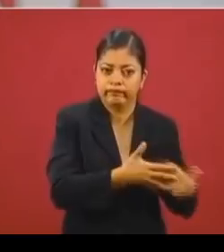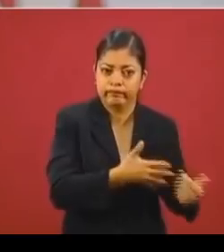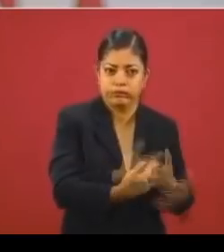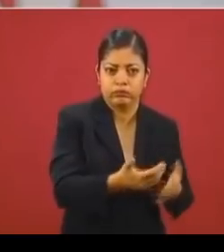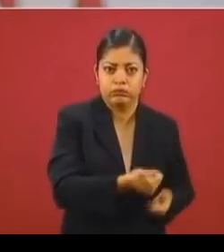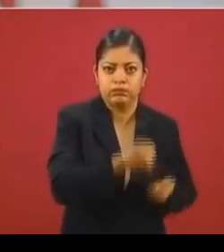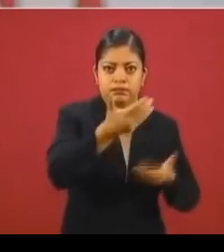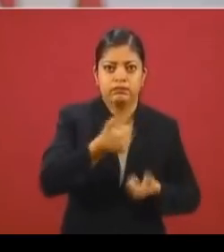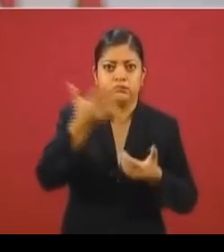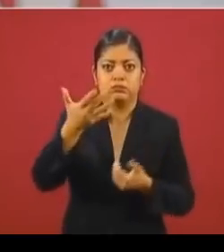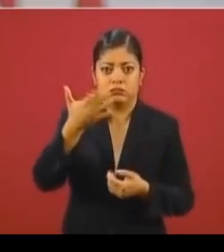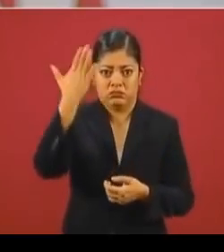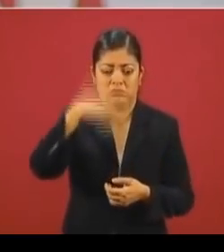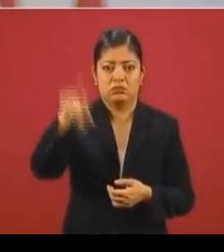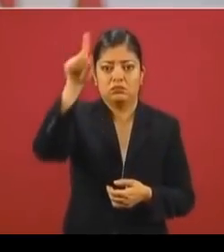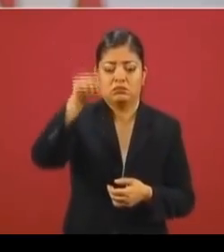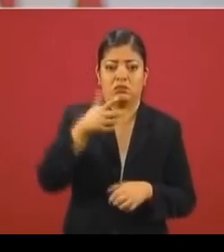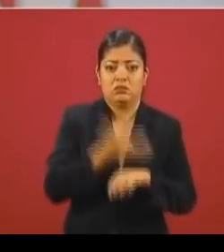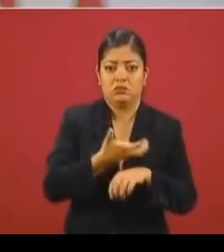fuerte del mundo.